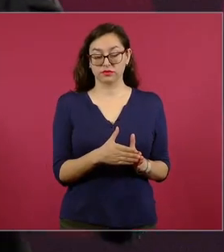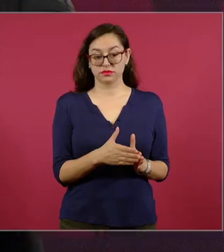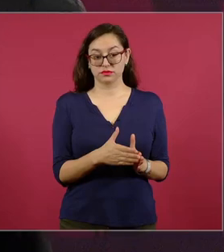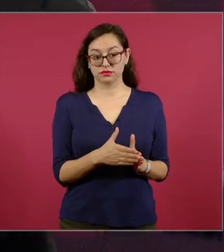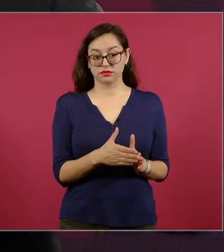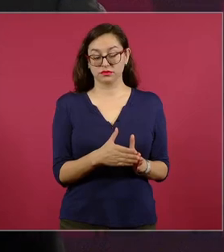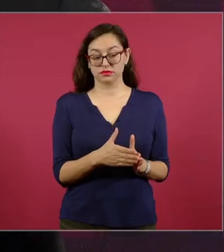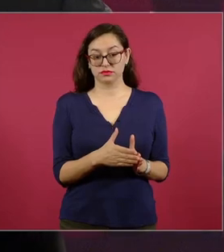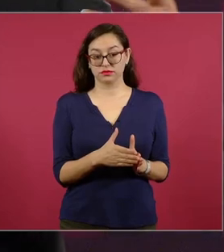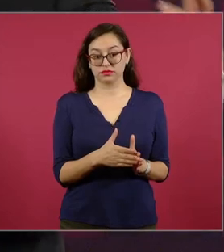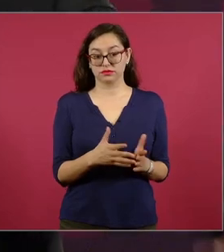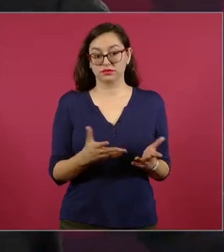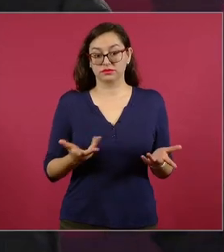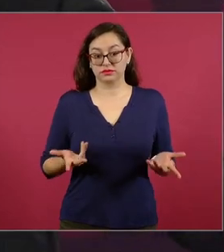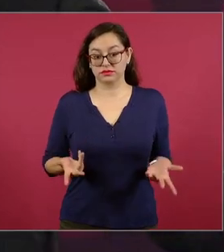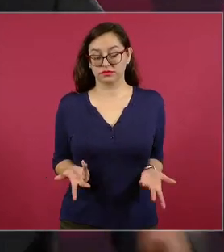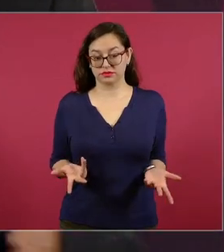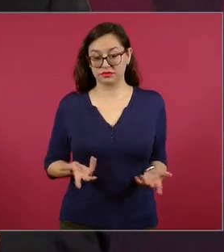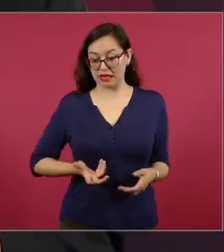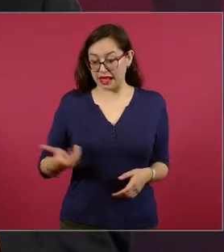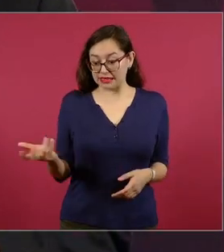la acción es convicción